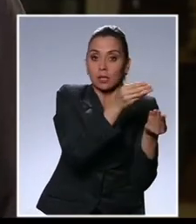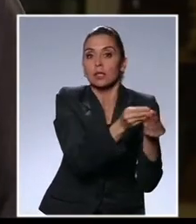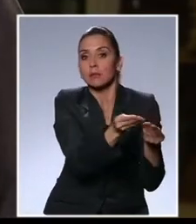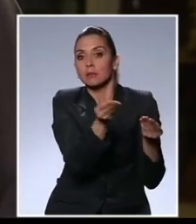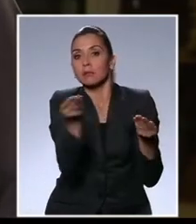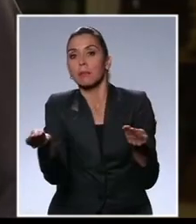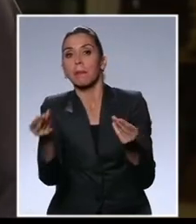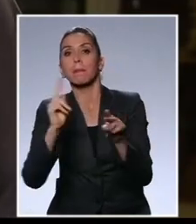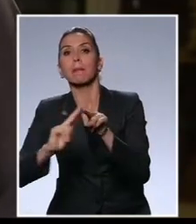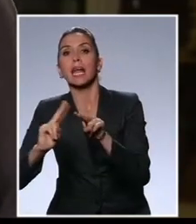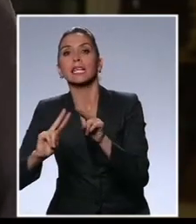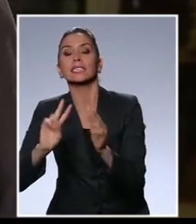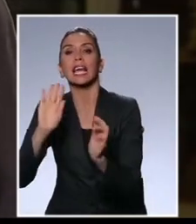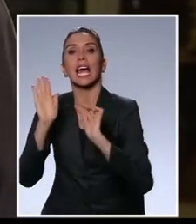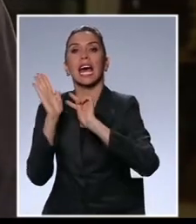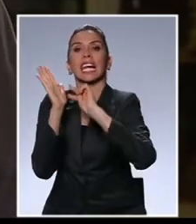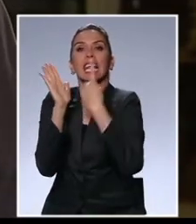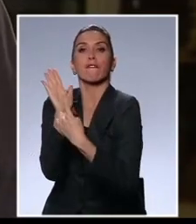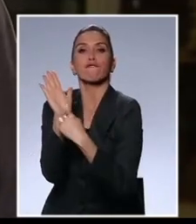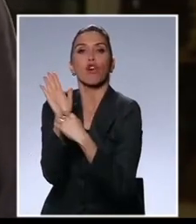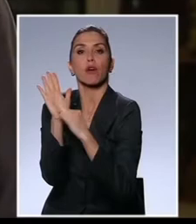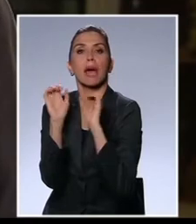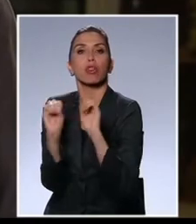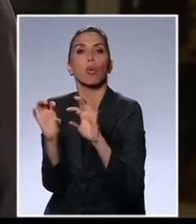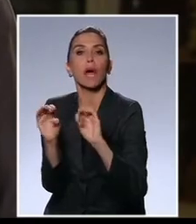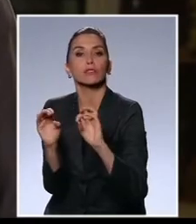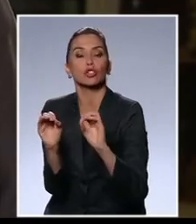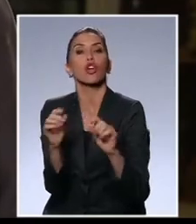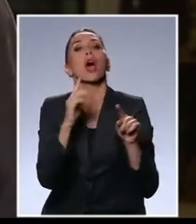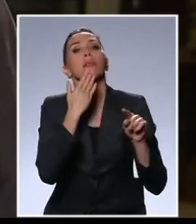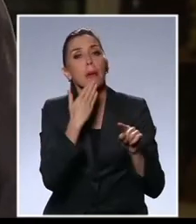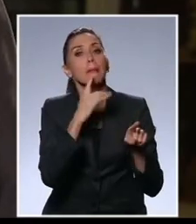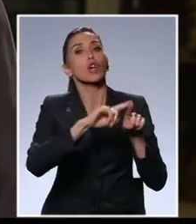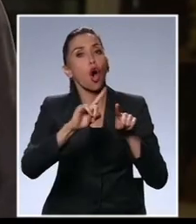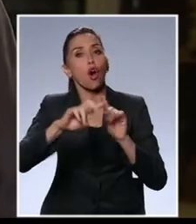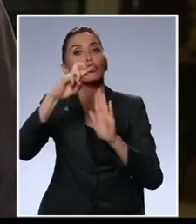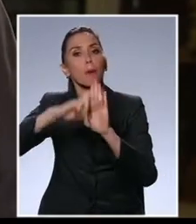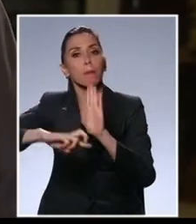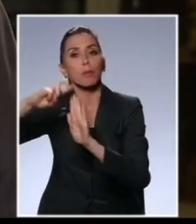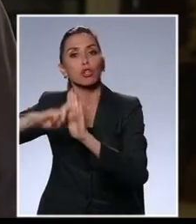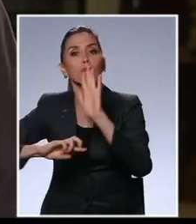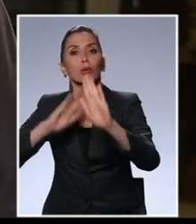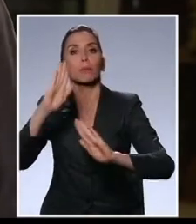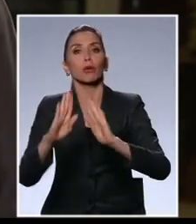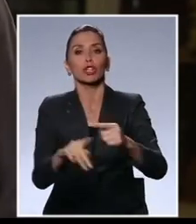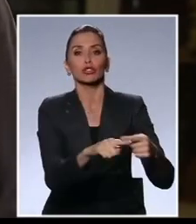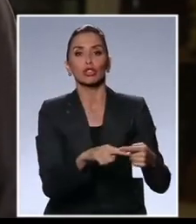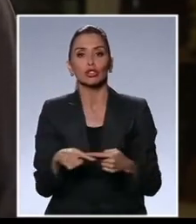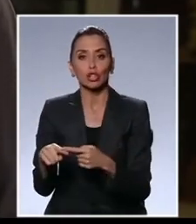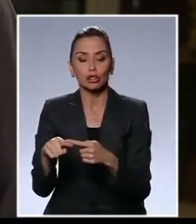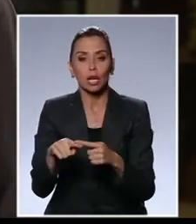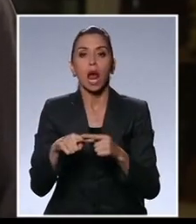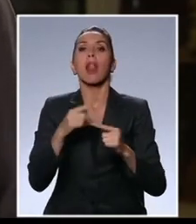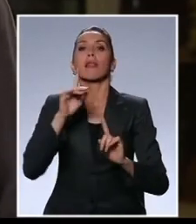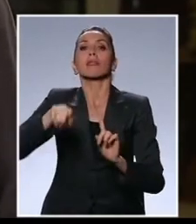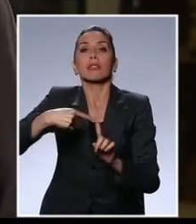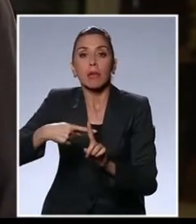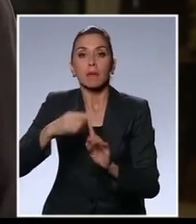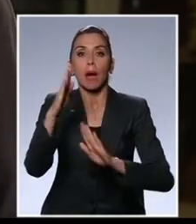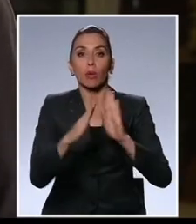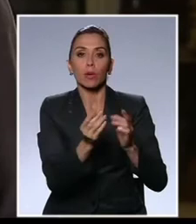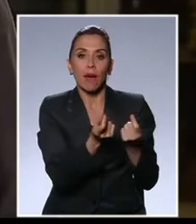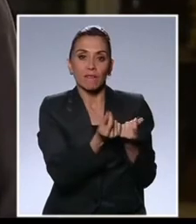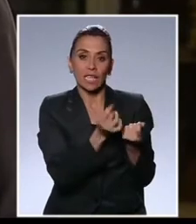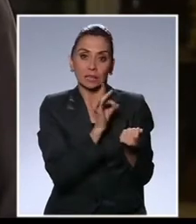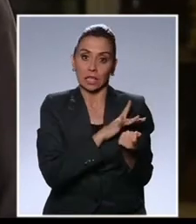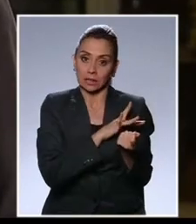para llevar adelante nuestra reforma educacional junto con otros proyectos de protección social además de cuidar nuestras